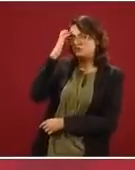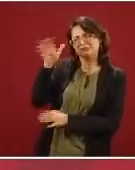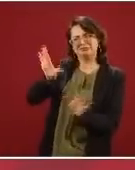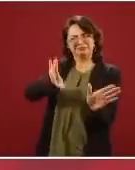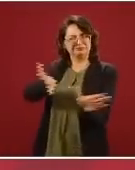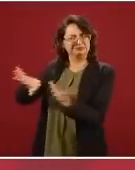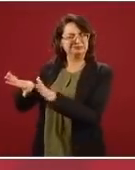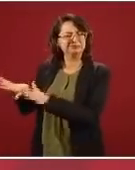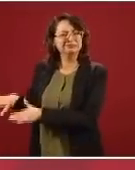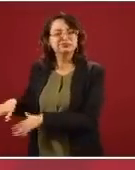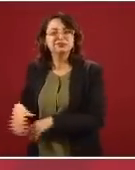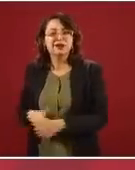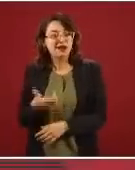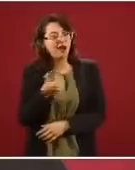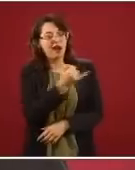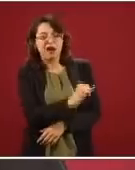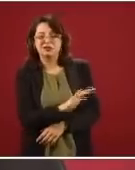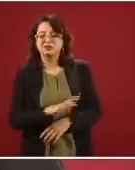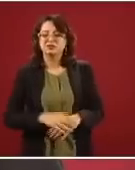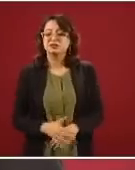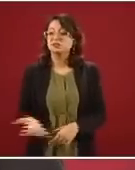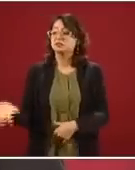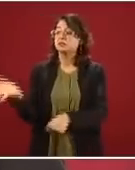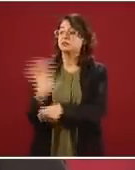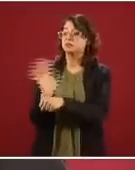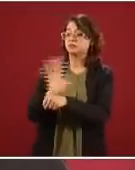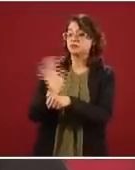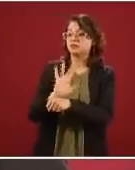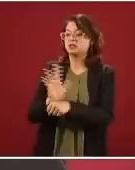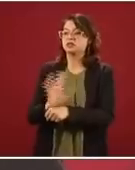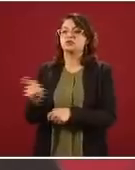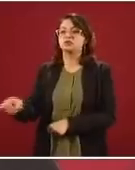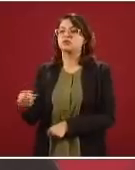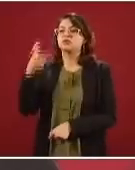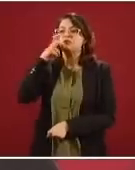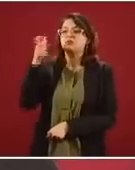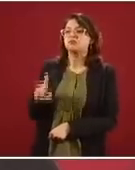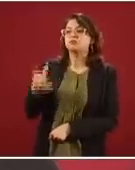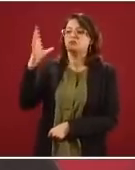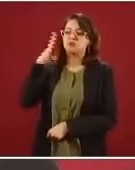películas para ningunearlos.